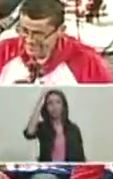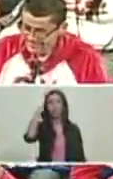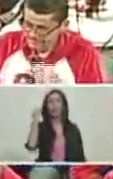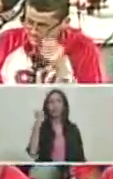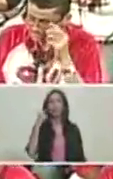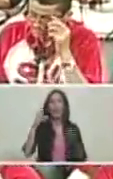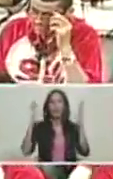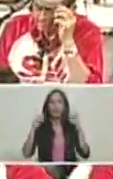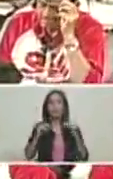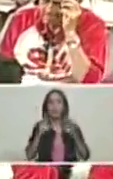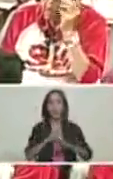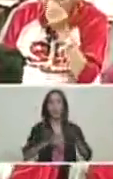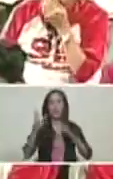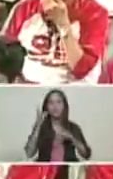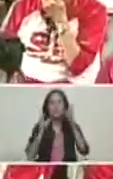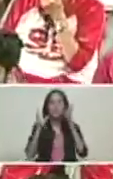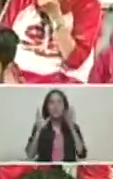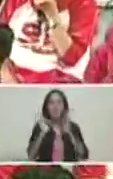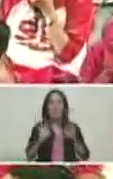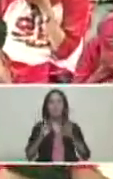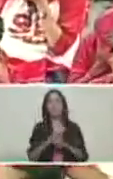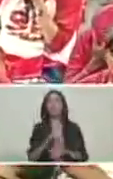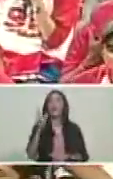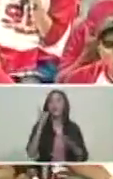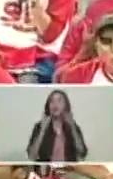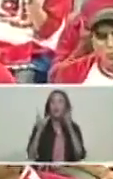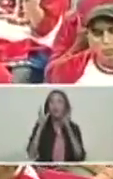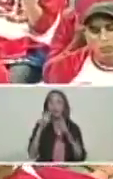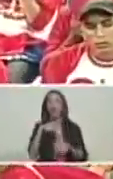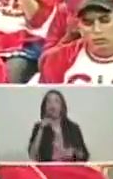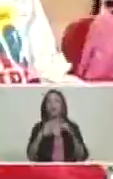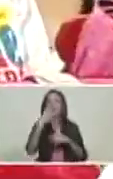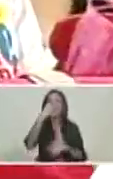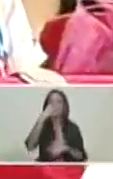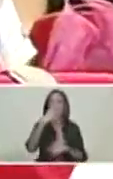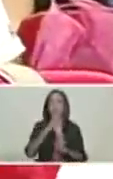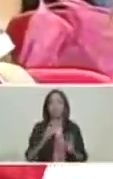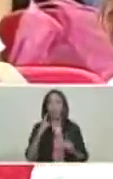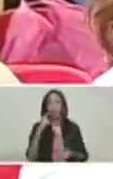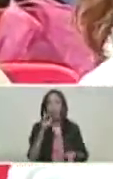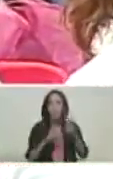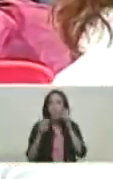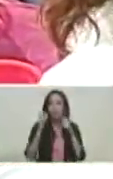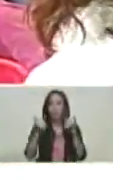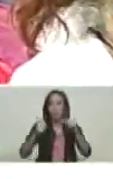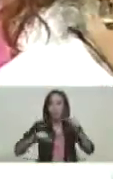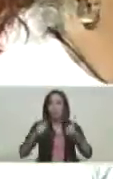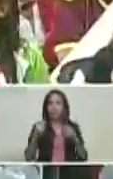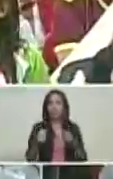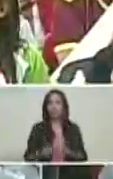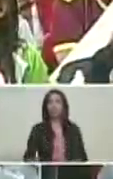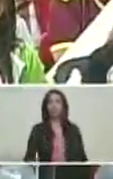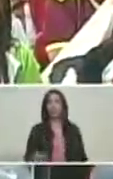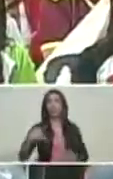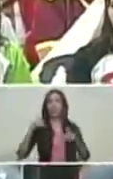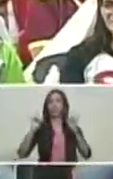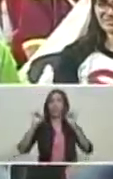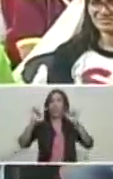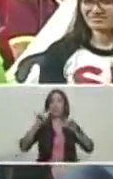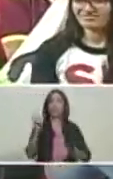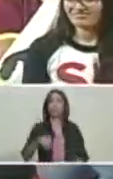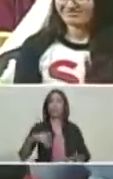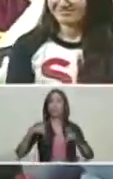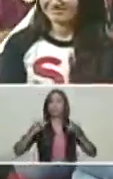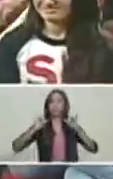escucho. Entonces cuando uno se escucha tiende a gritar, ¿no? Yo también te amo. Y